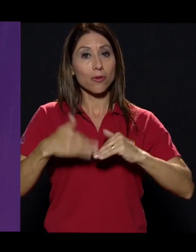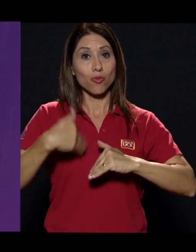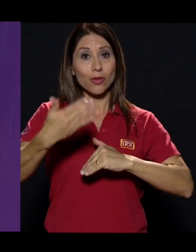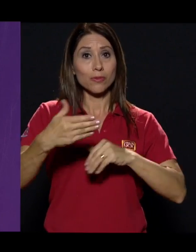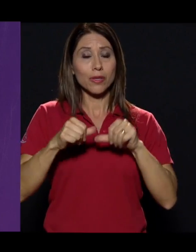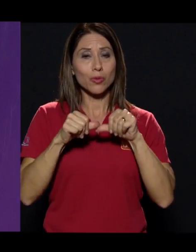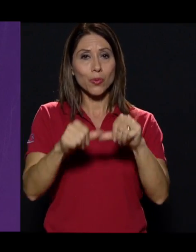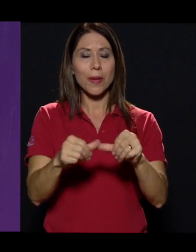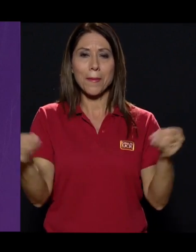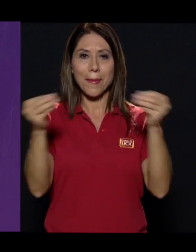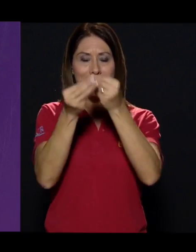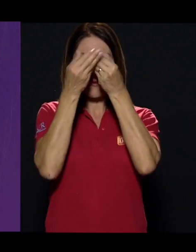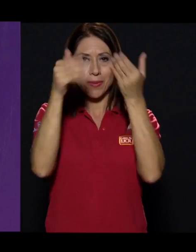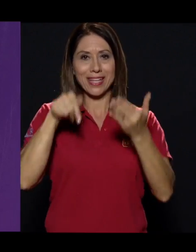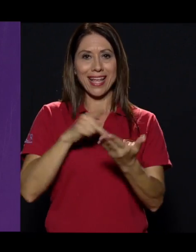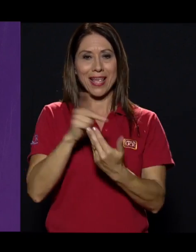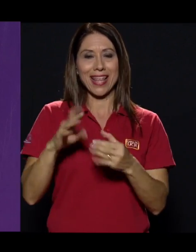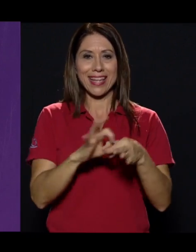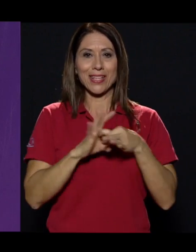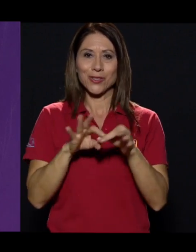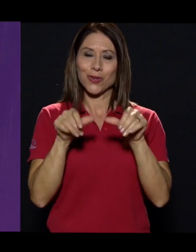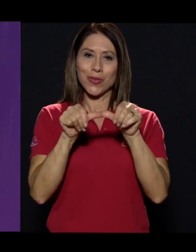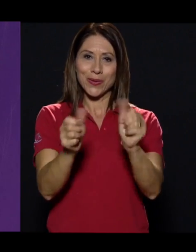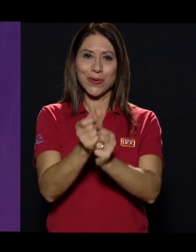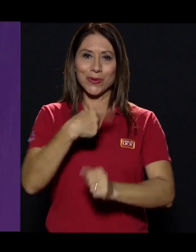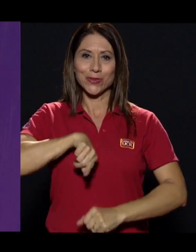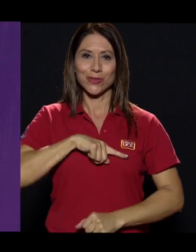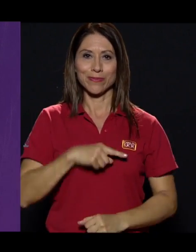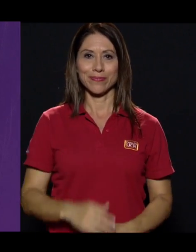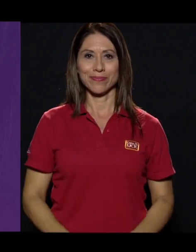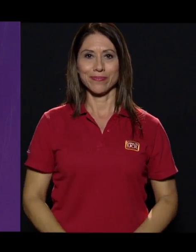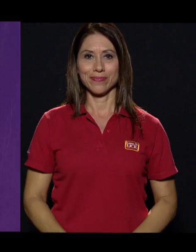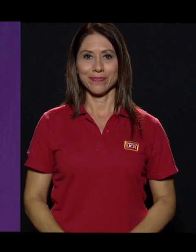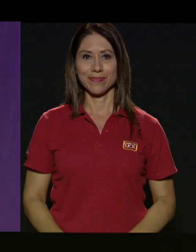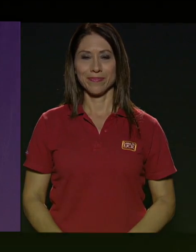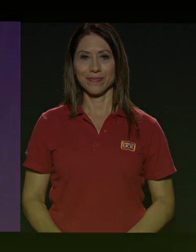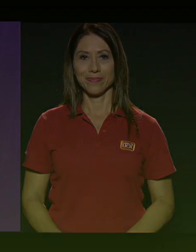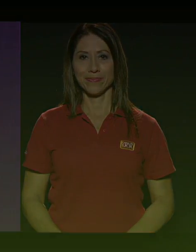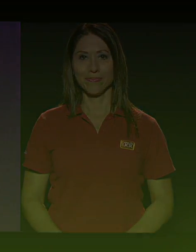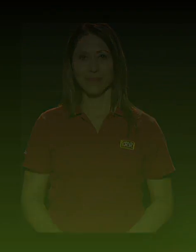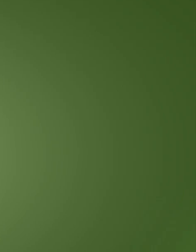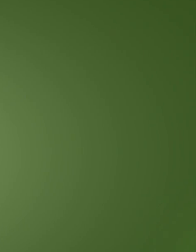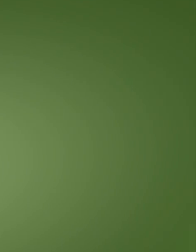a ir a un corte, pero cuando regresemos tenemos más información aquí en Nexos, así que quédese con nosotros.